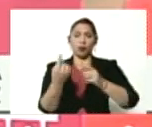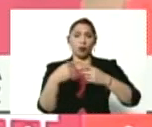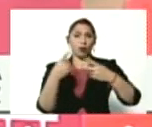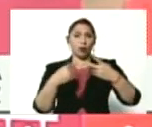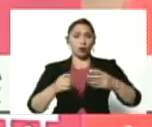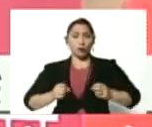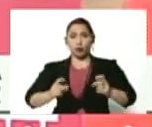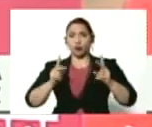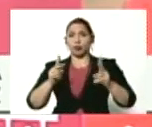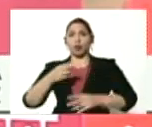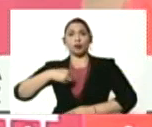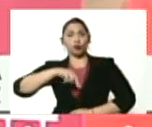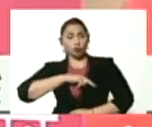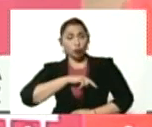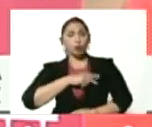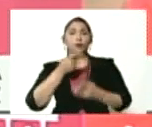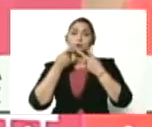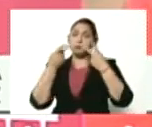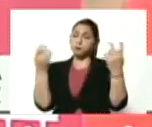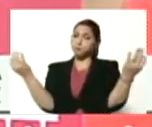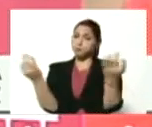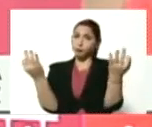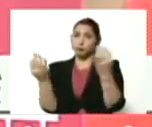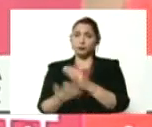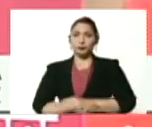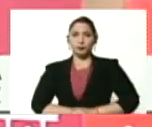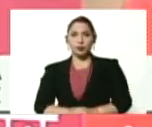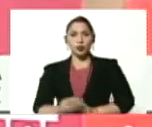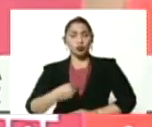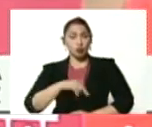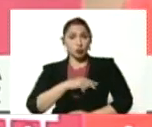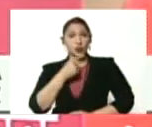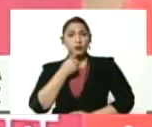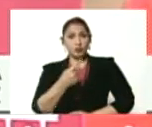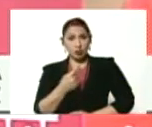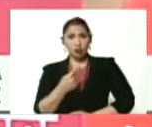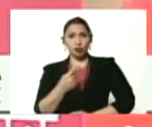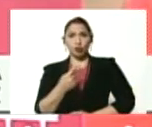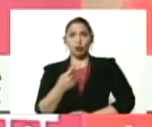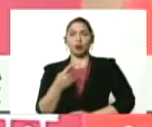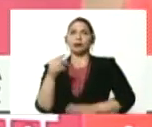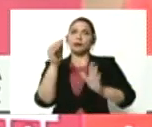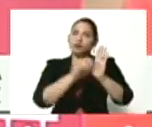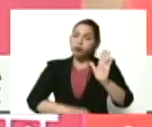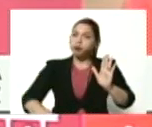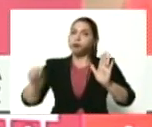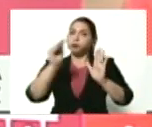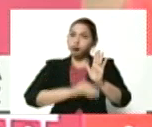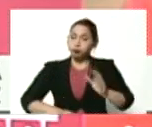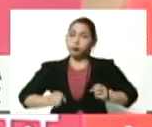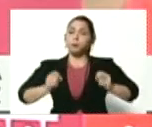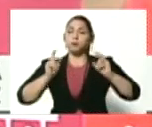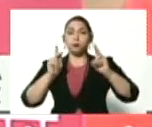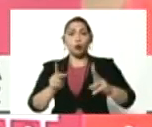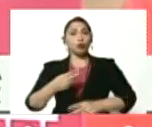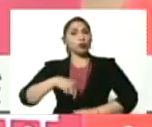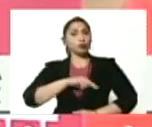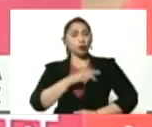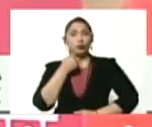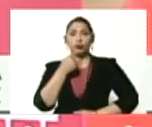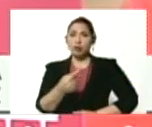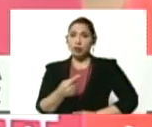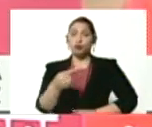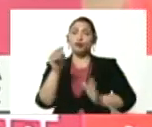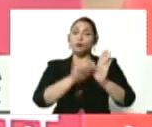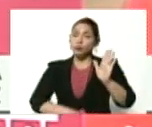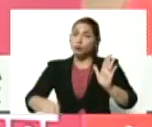oportunidades habíamos afirmado. Lo habíamos dicho en varias oportunidades, habíamos señalado en